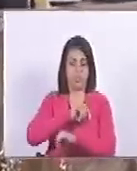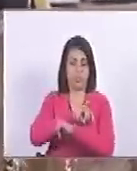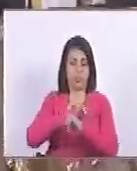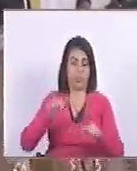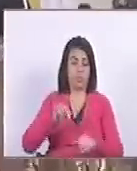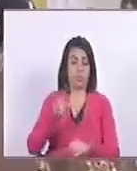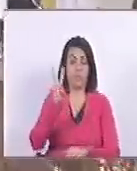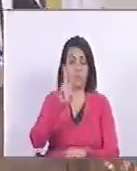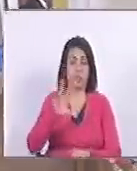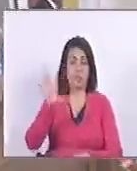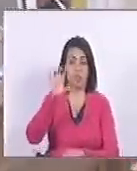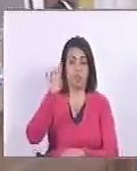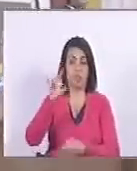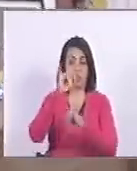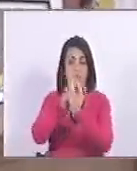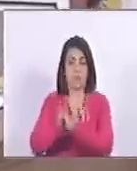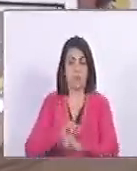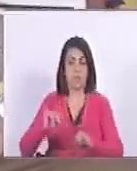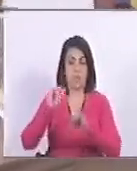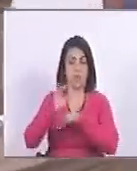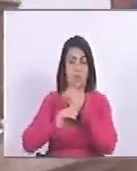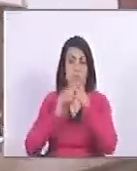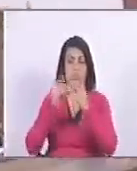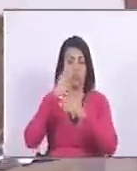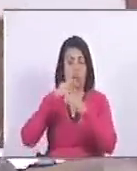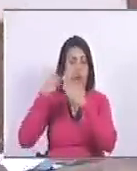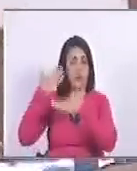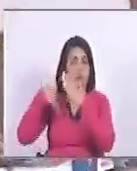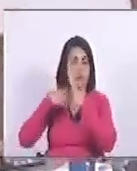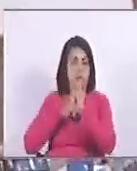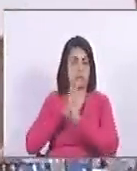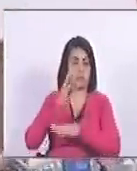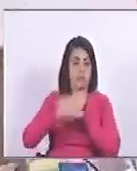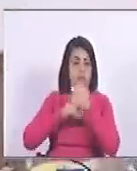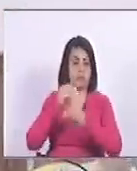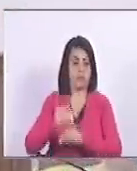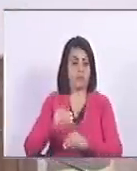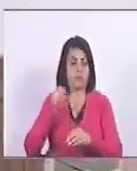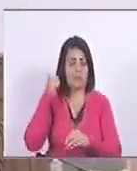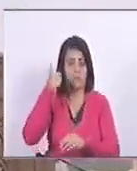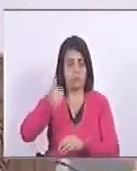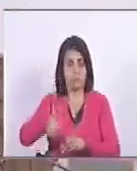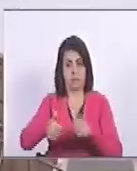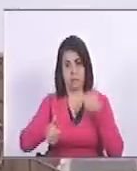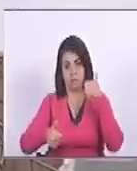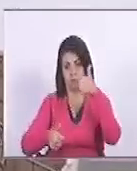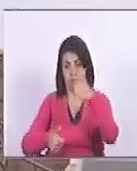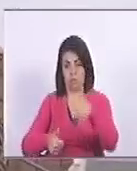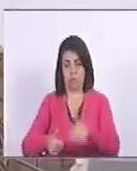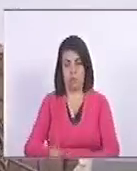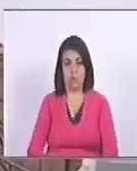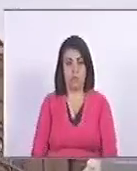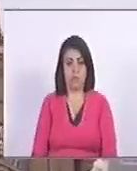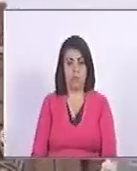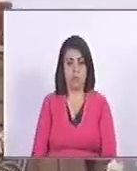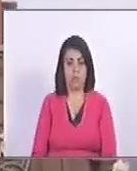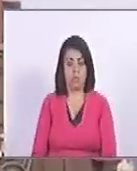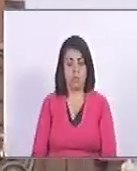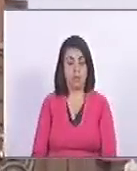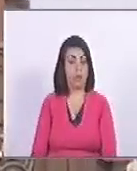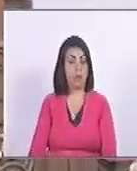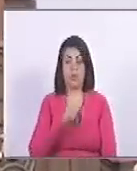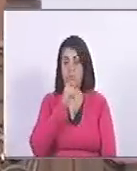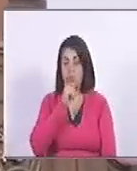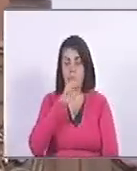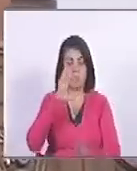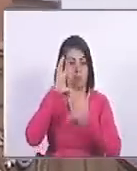país independiente y soberano de hace muchos años y seguirá siéndolo por los siglos de los siglos. No